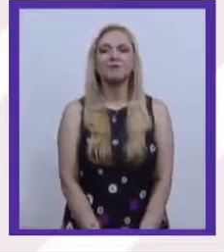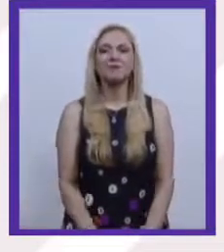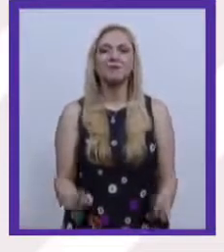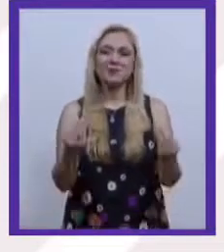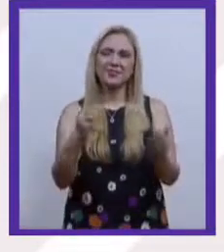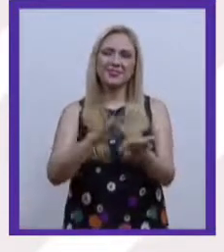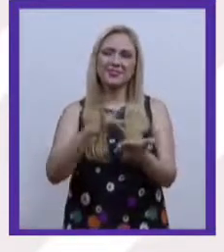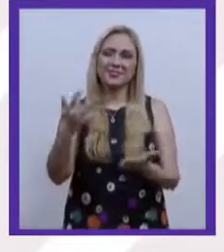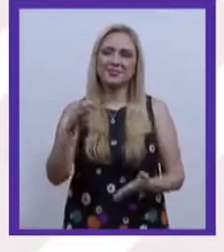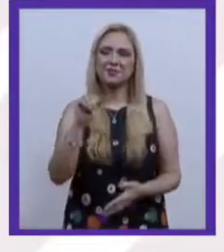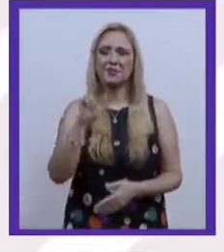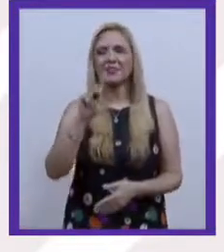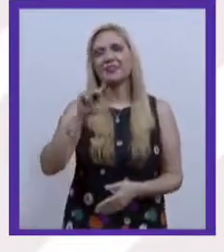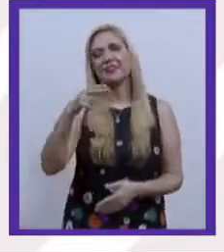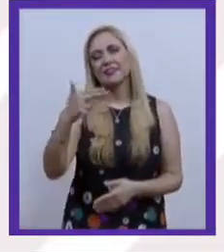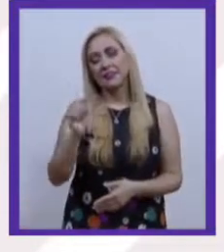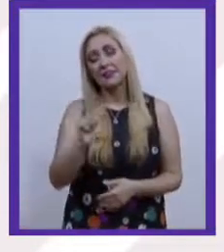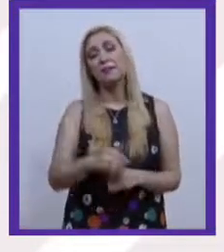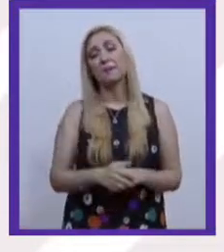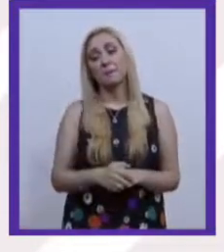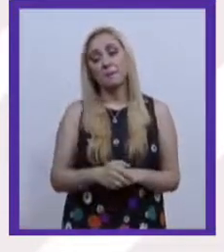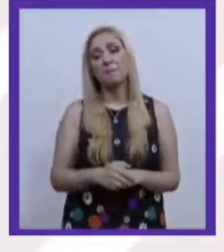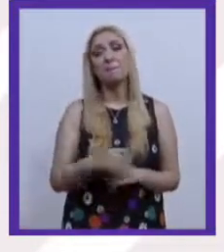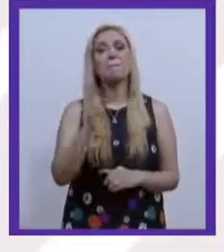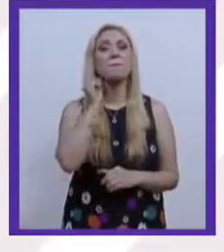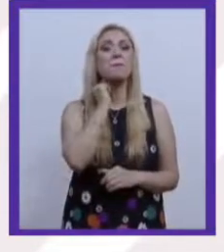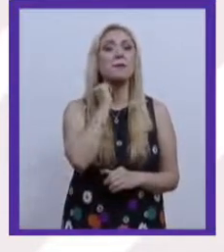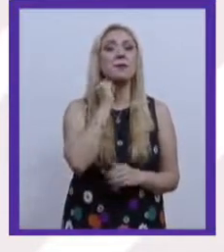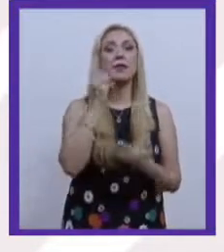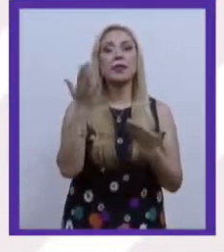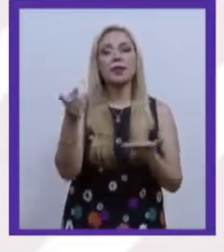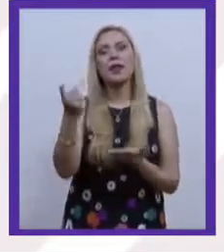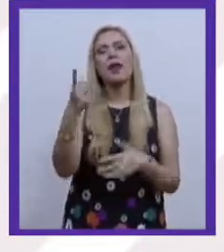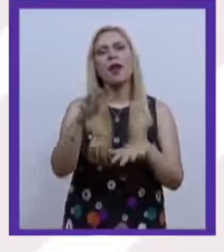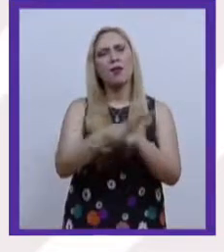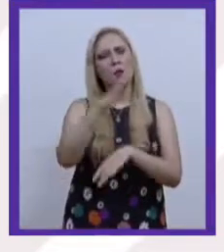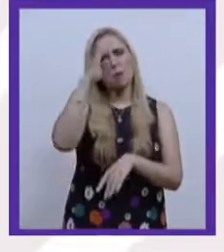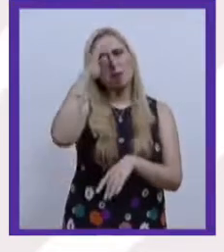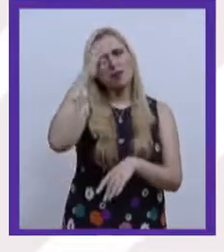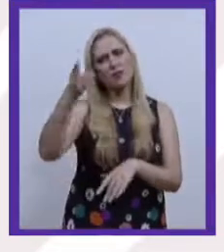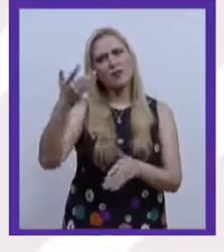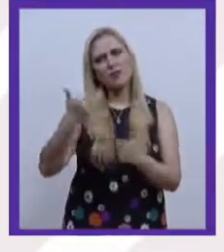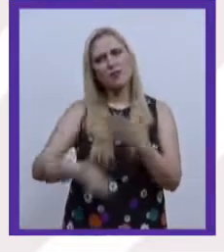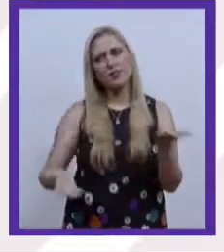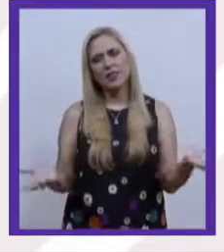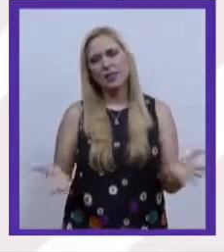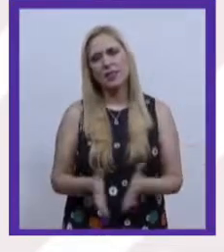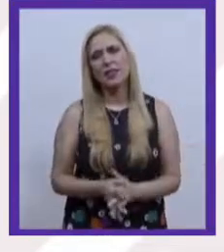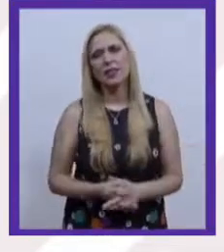Muchas gracias, Marta. Y bueno, pues, senadora, ¿qué cambio cultural nos hace falta?